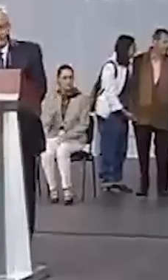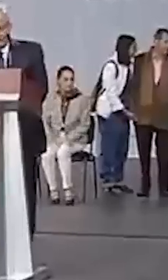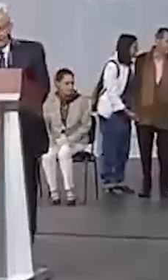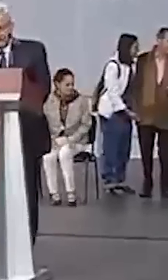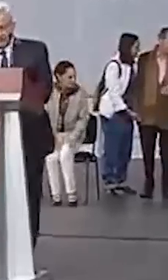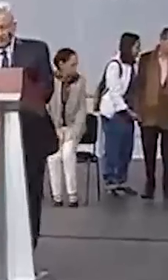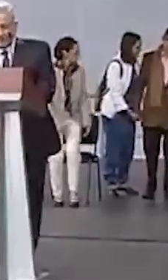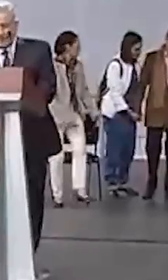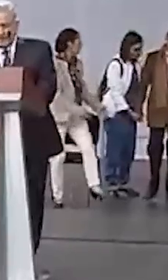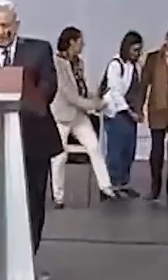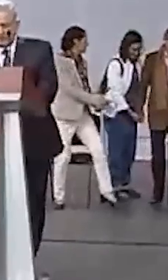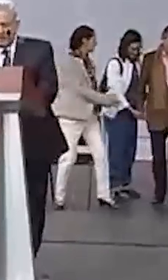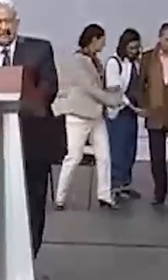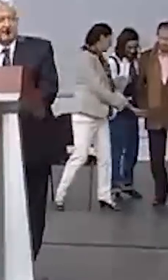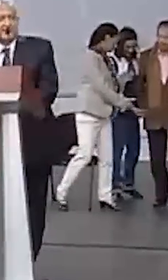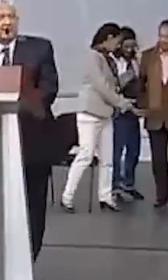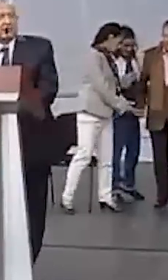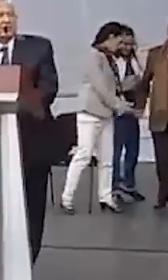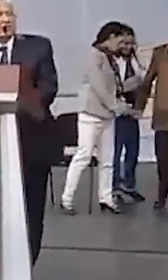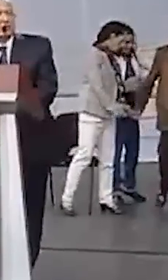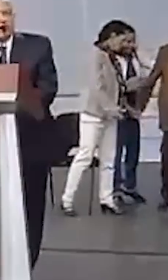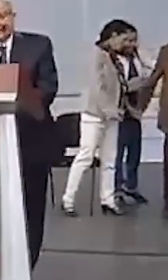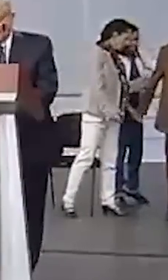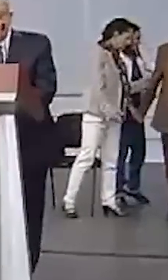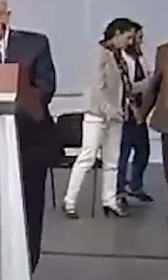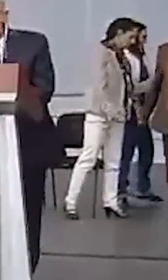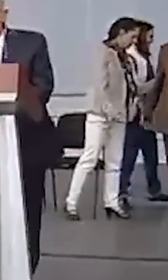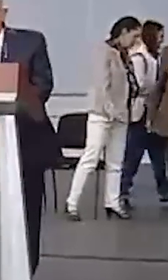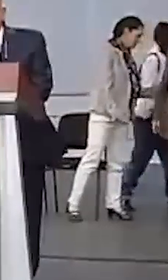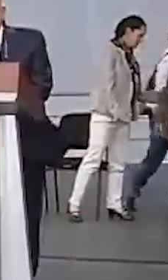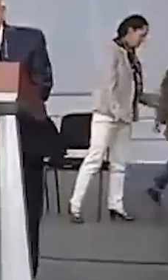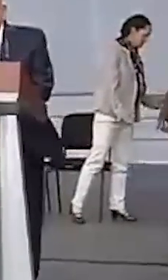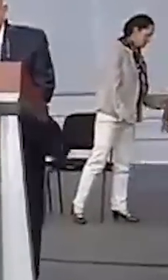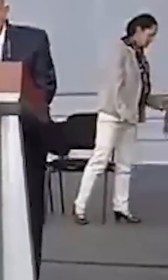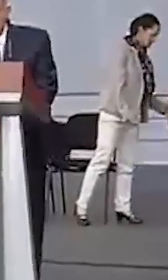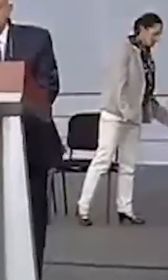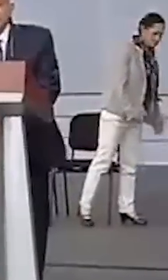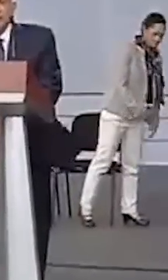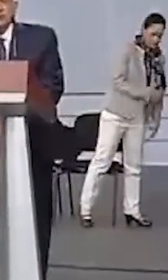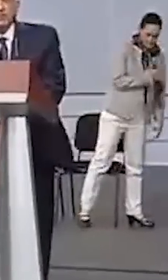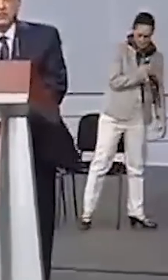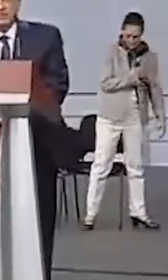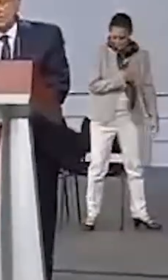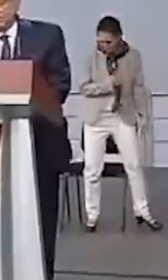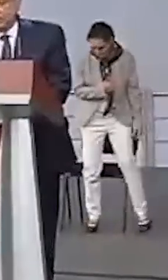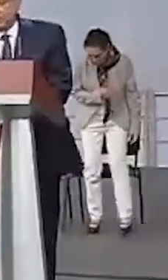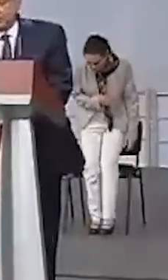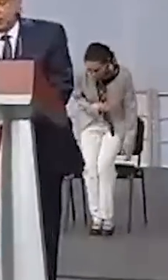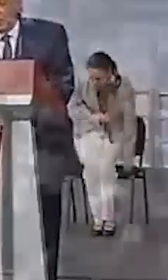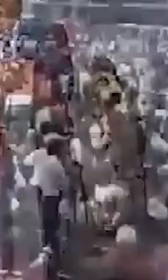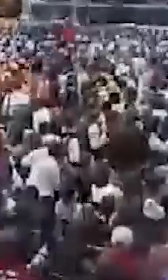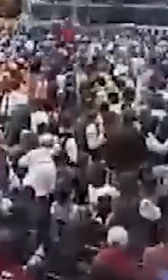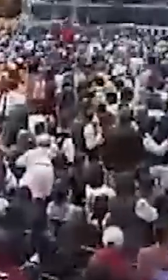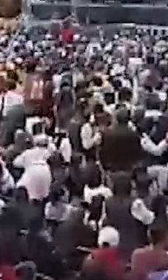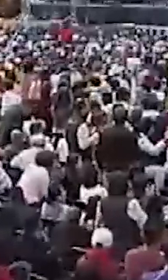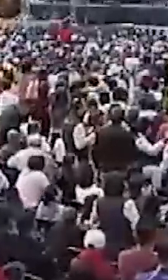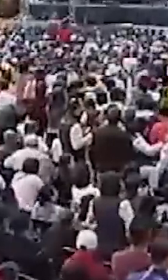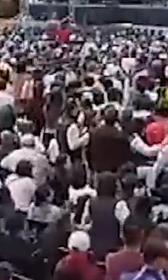de quienes tenemos la dicha de continuar en este proceso de